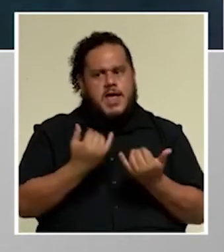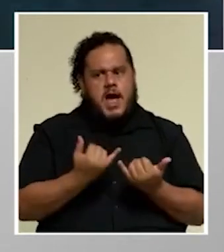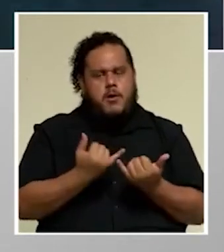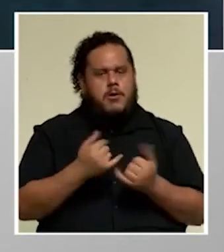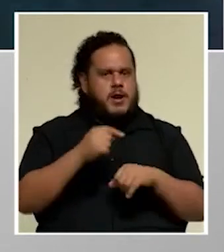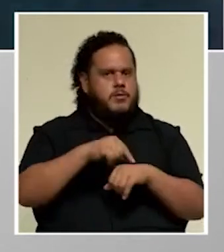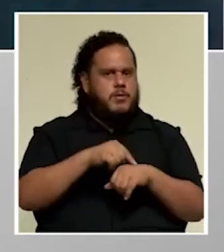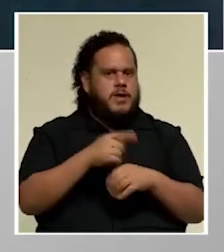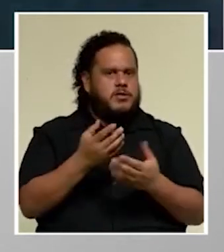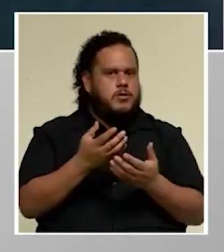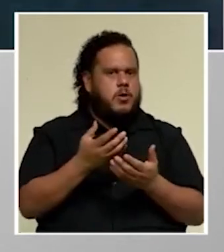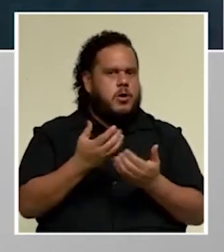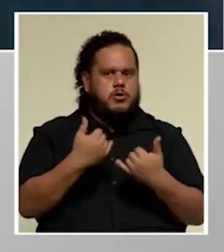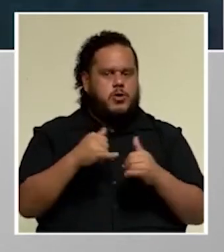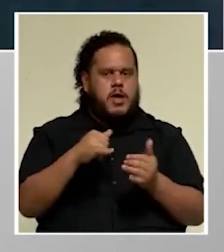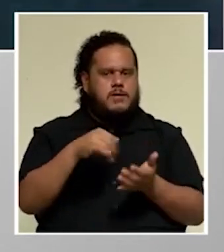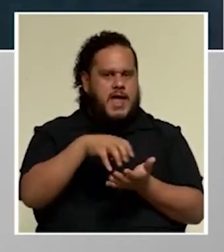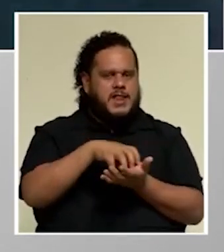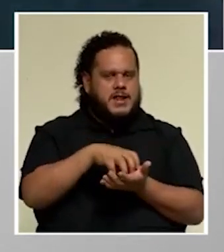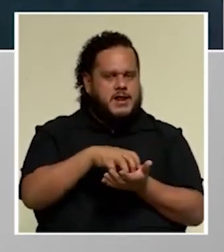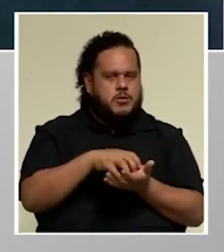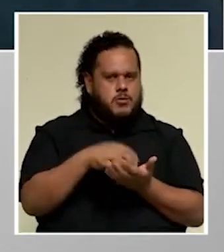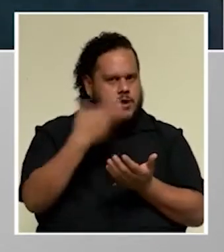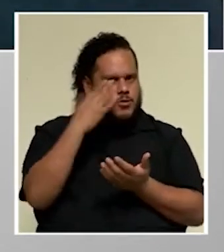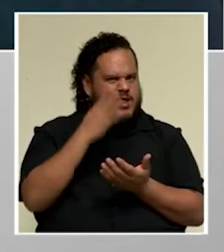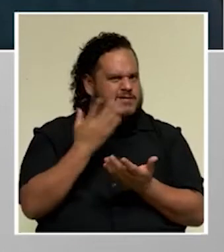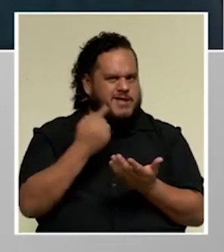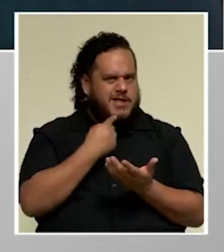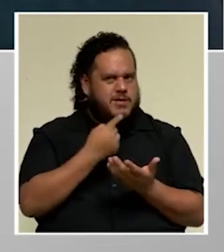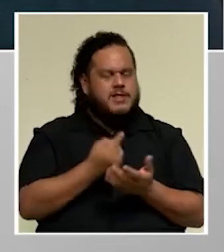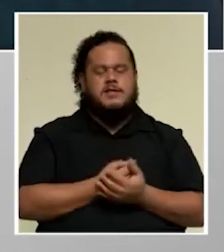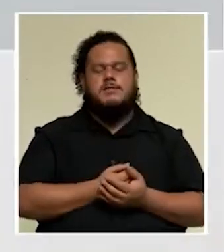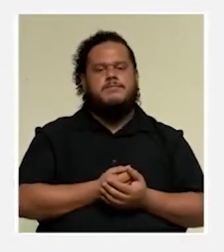momento en Capilla Ardiente? Vamos a ver.